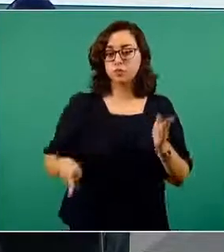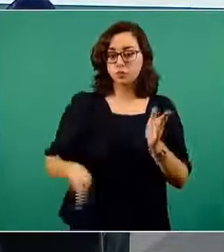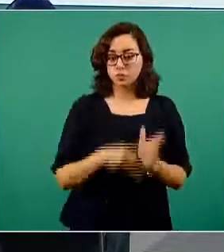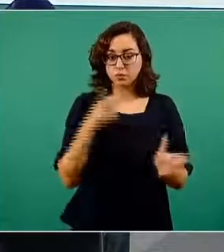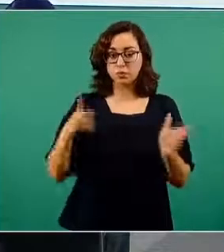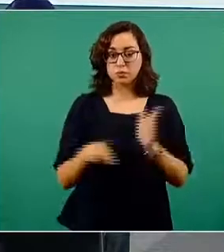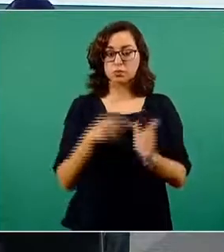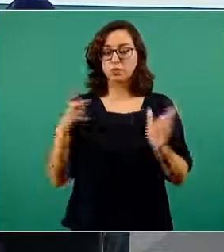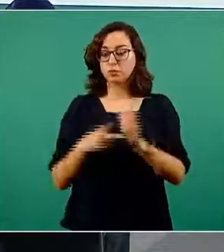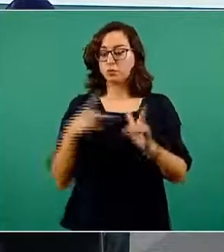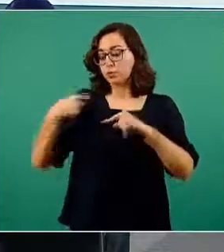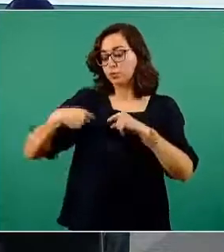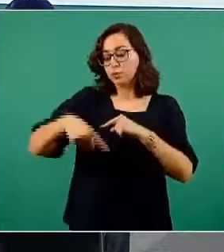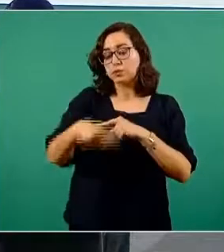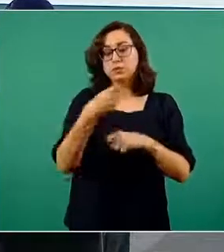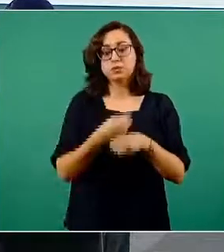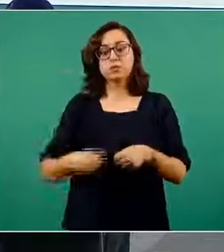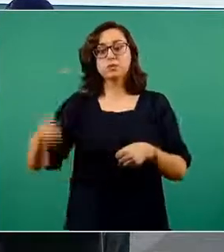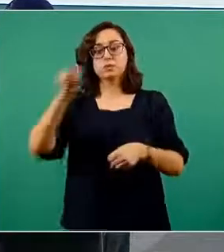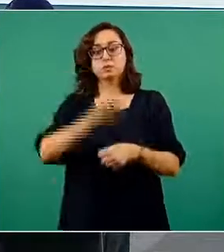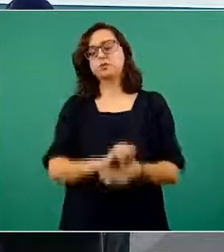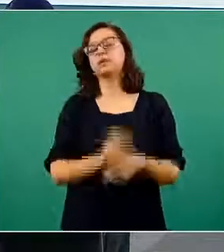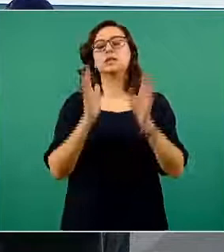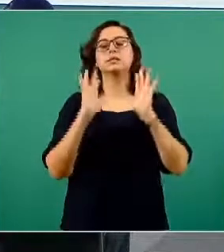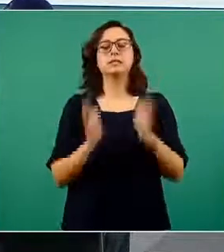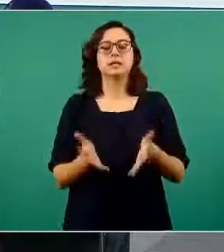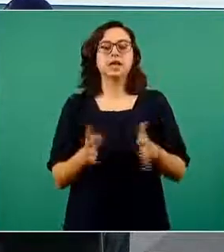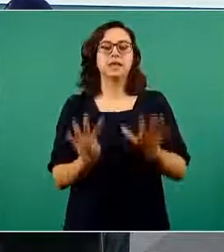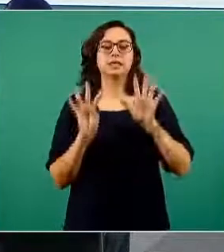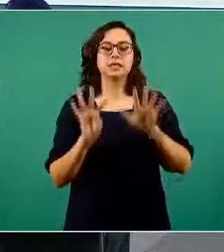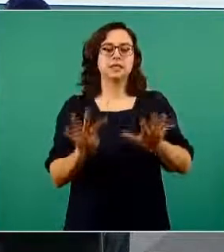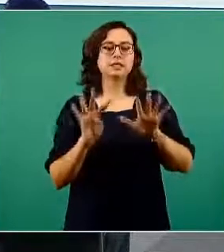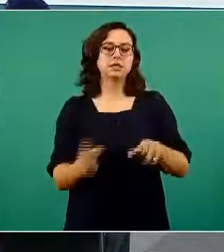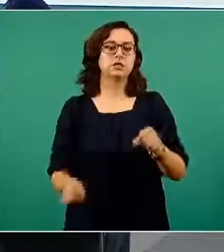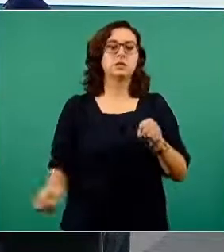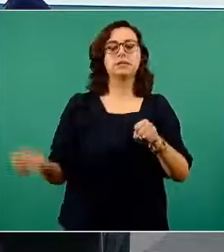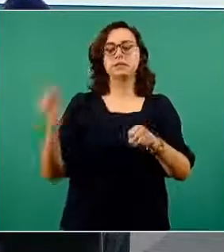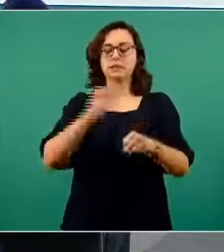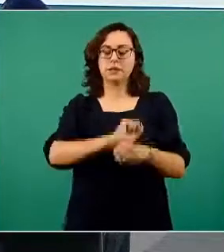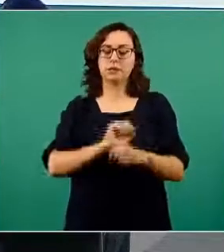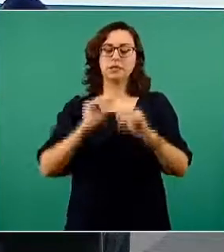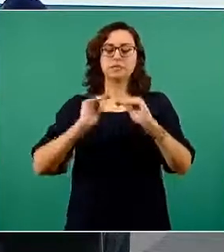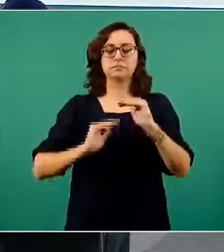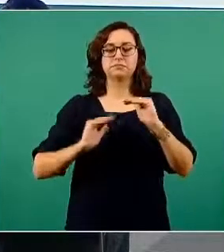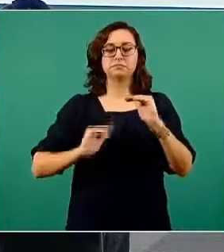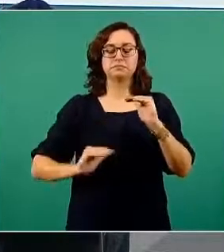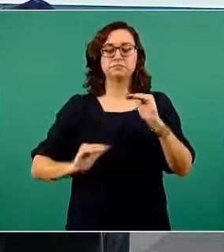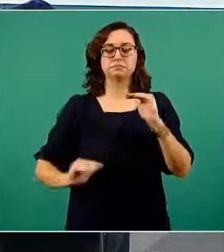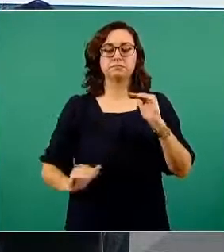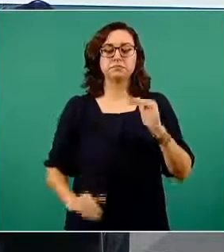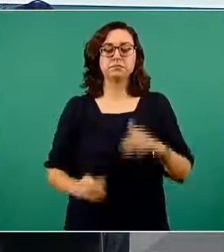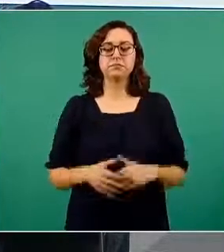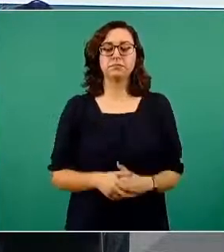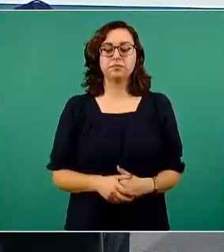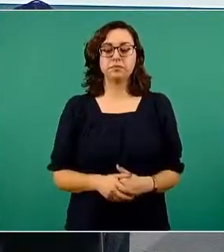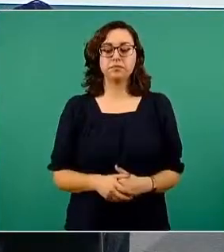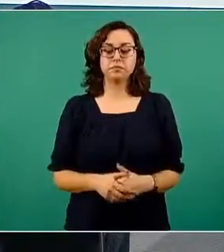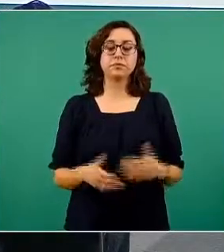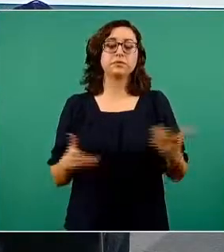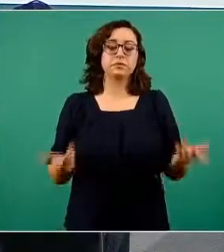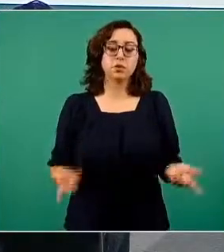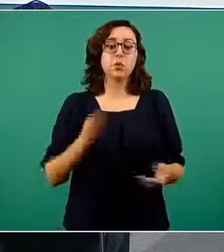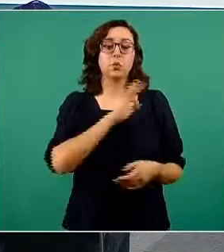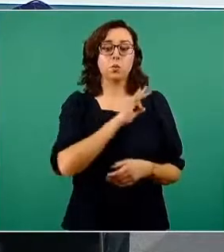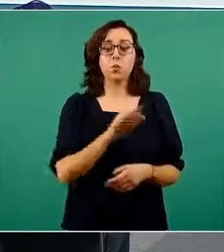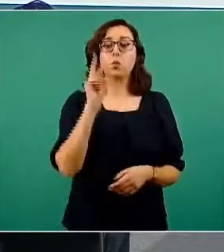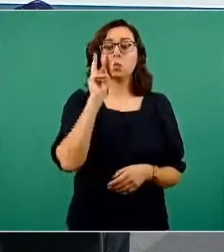esta semana, pues hablamos ya de 19 semanas continuas de esta tendencia descendente. Una tendencia descendente que igual, y como